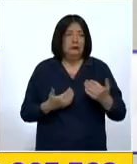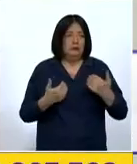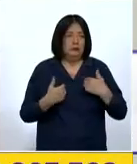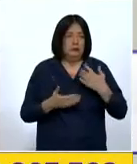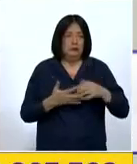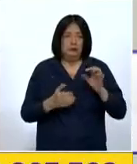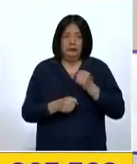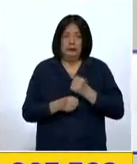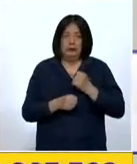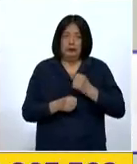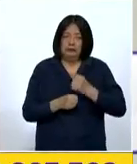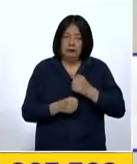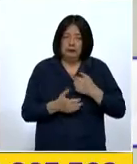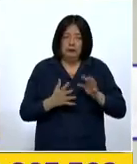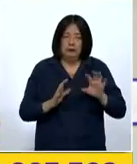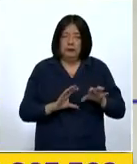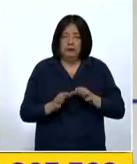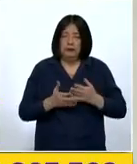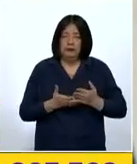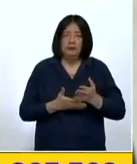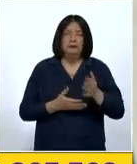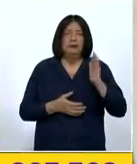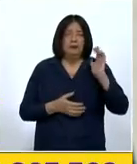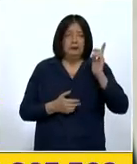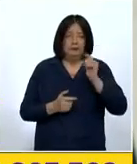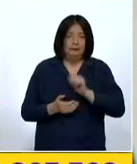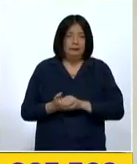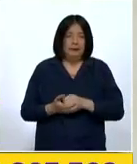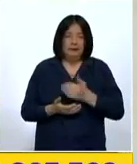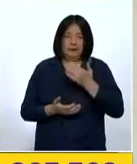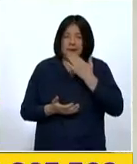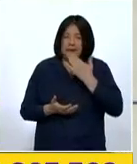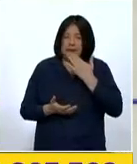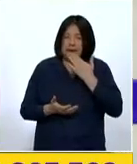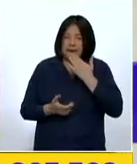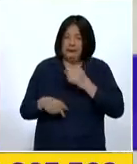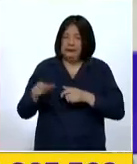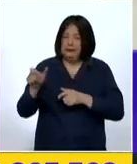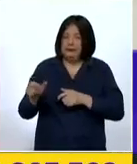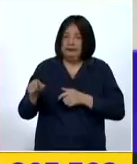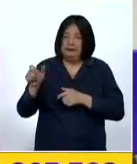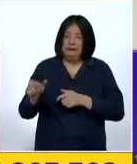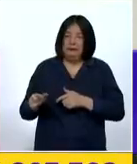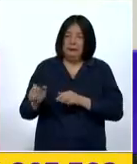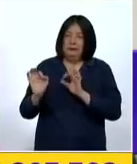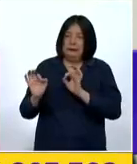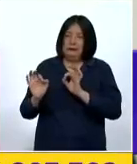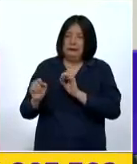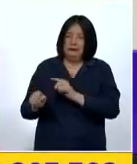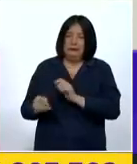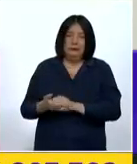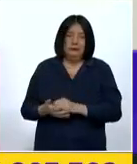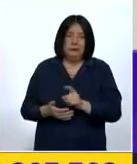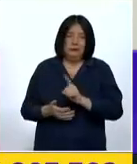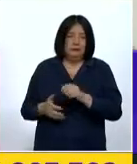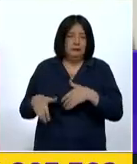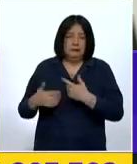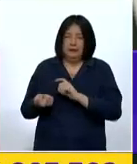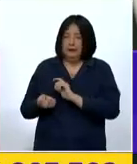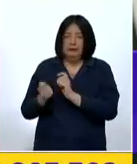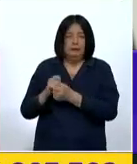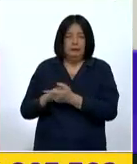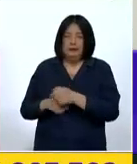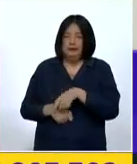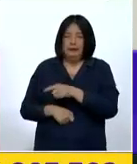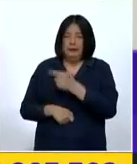de acción, hay una línea de acción liderada por este personaje, peligroso personaje, irrecuperable,